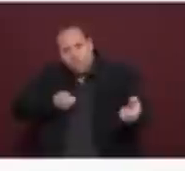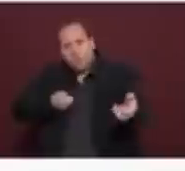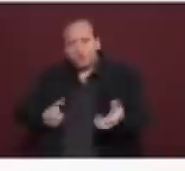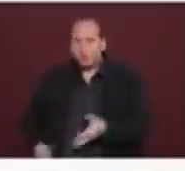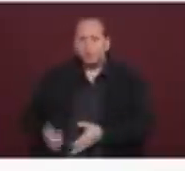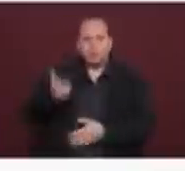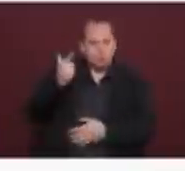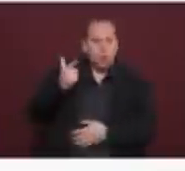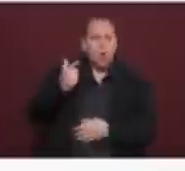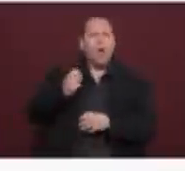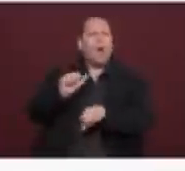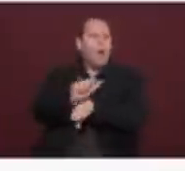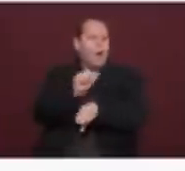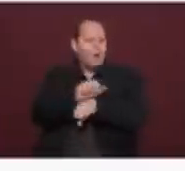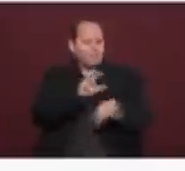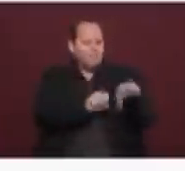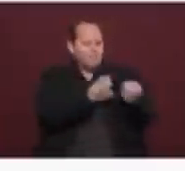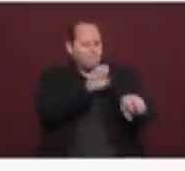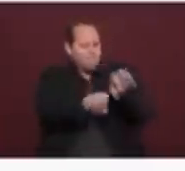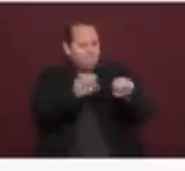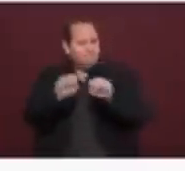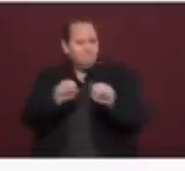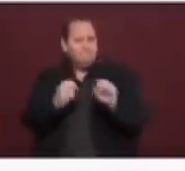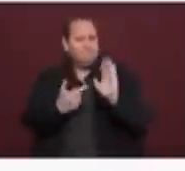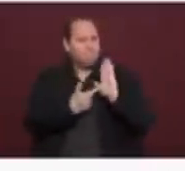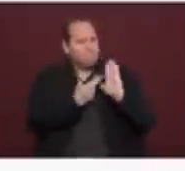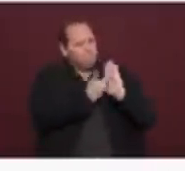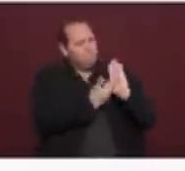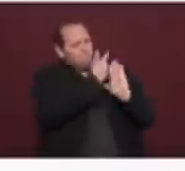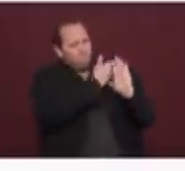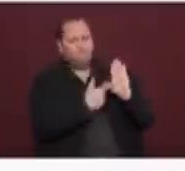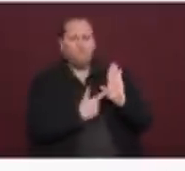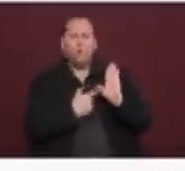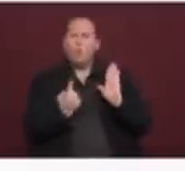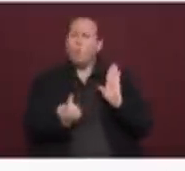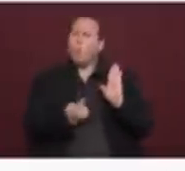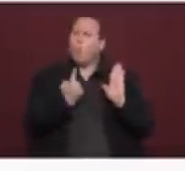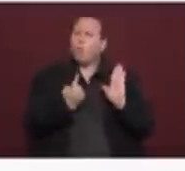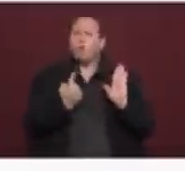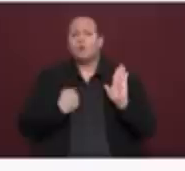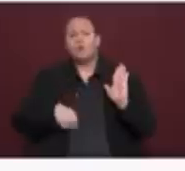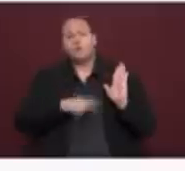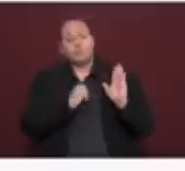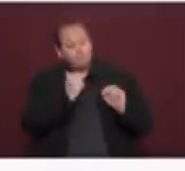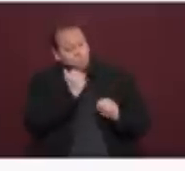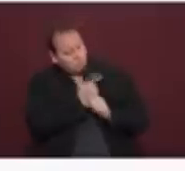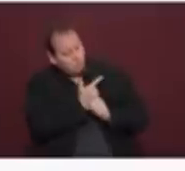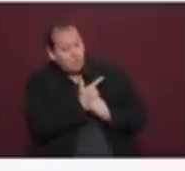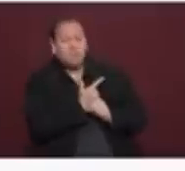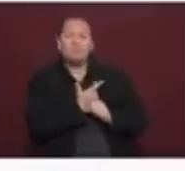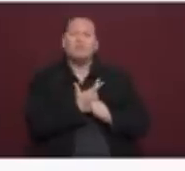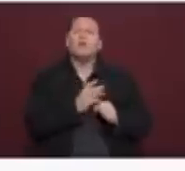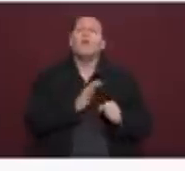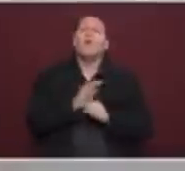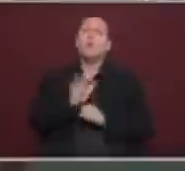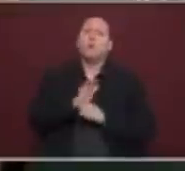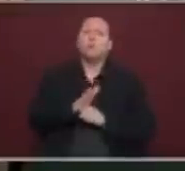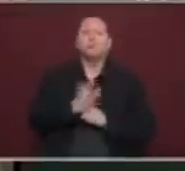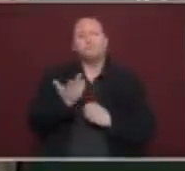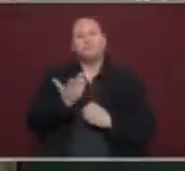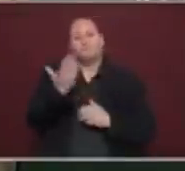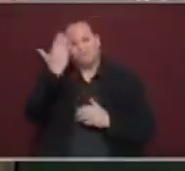y personas liberadas uno de los aspectos que hemos tenido como resultado de la estrategia es un incremento